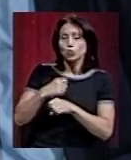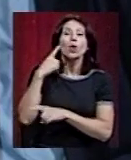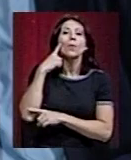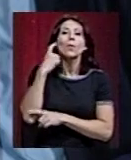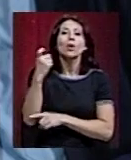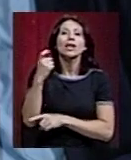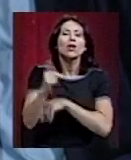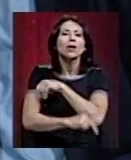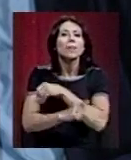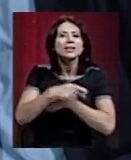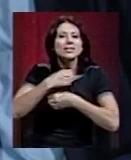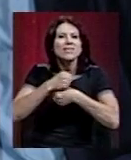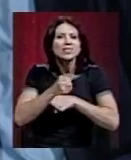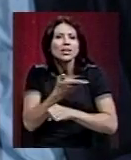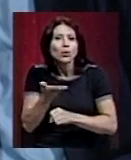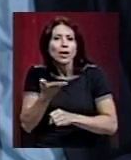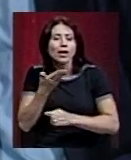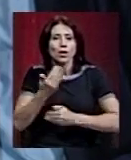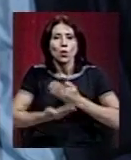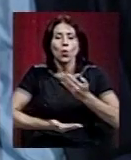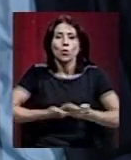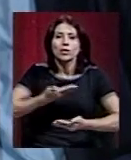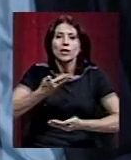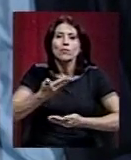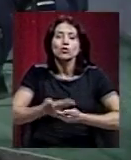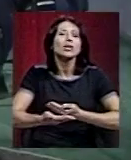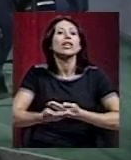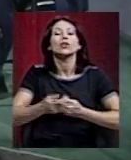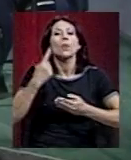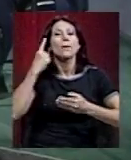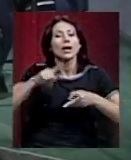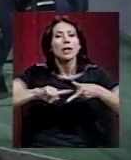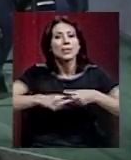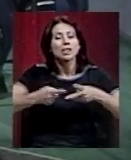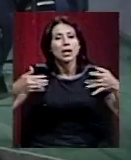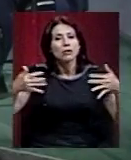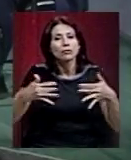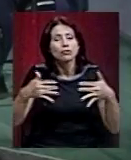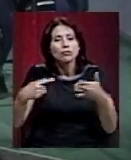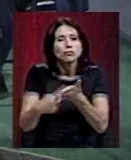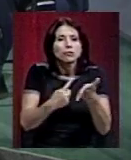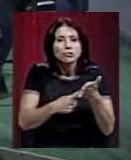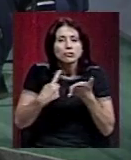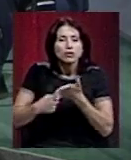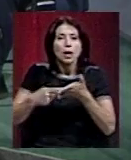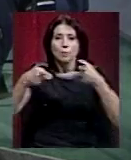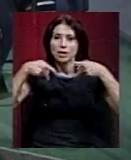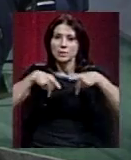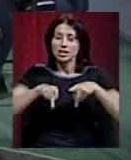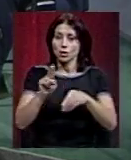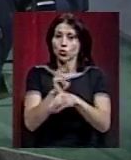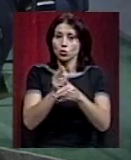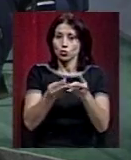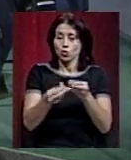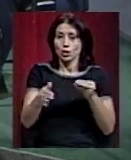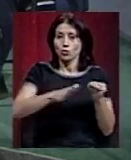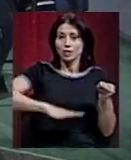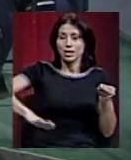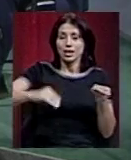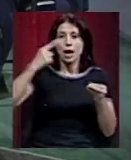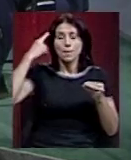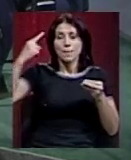era contribuyendo a que el conflicto se escalara, permitiendo el uso de su territorio para que esos